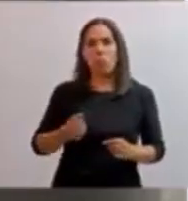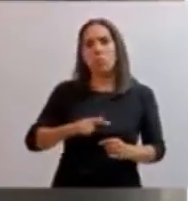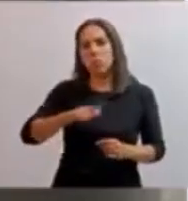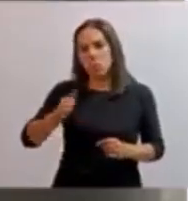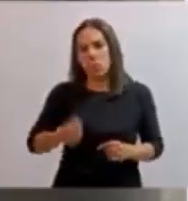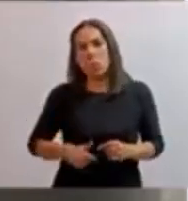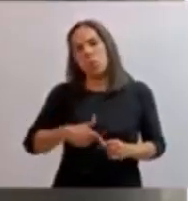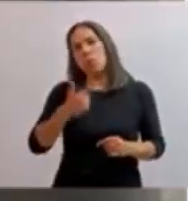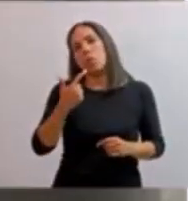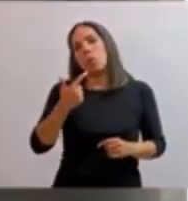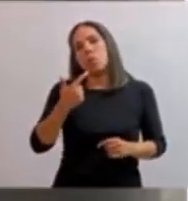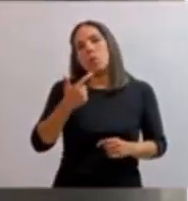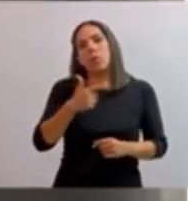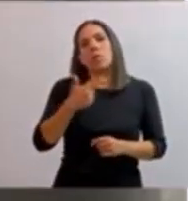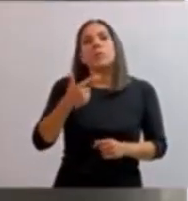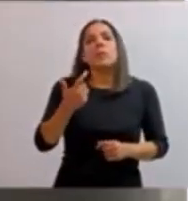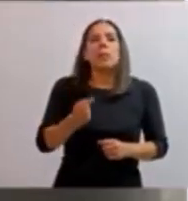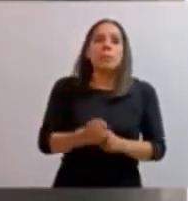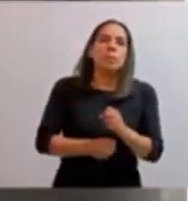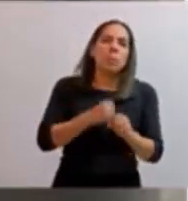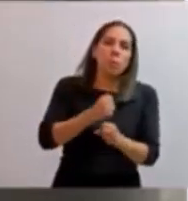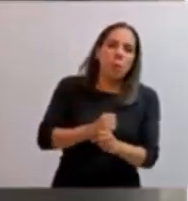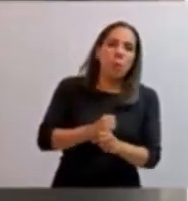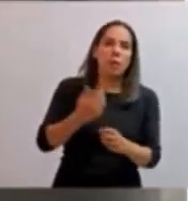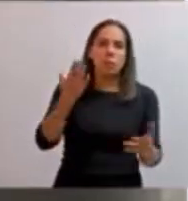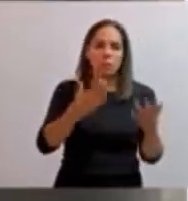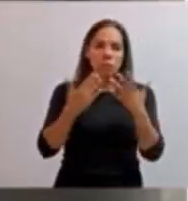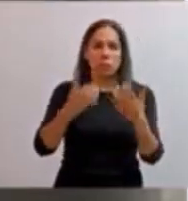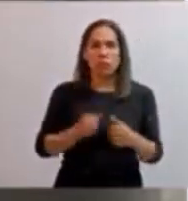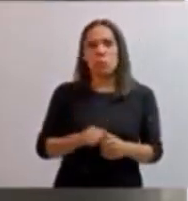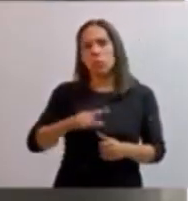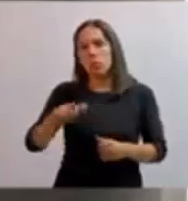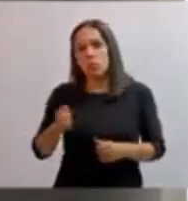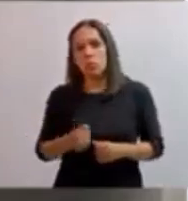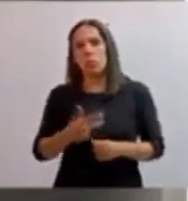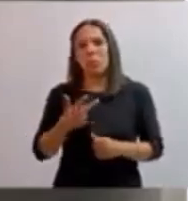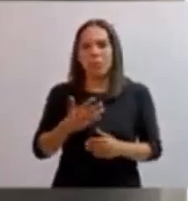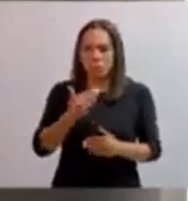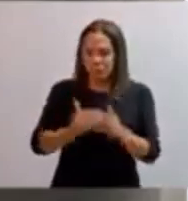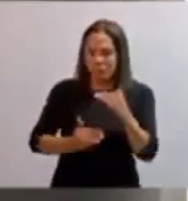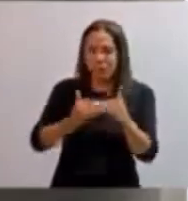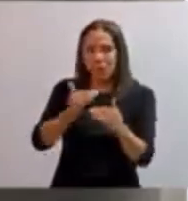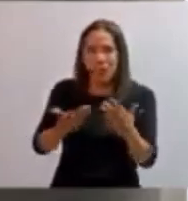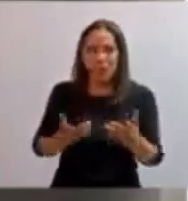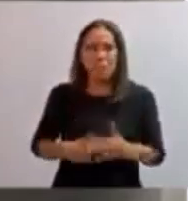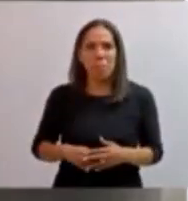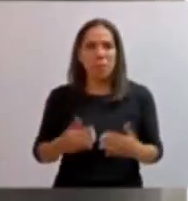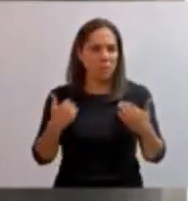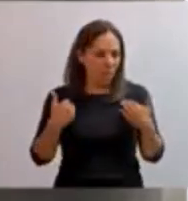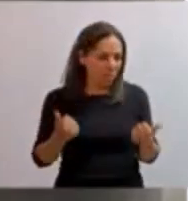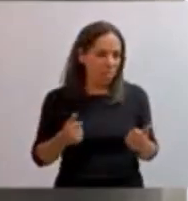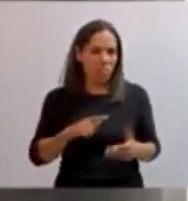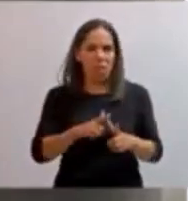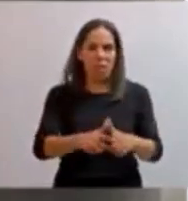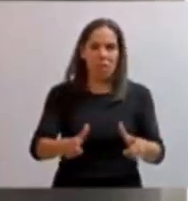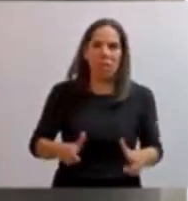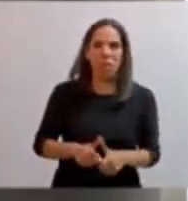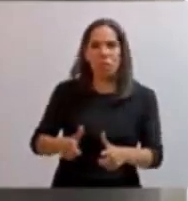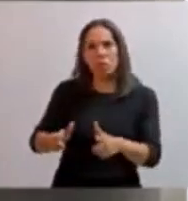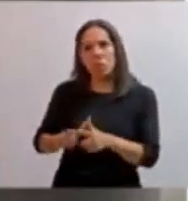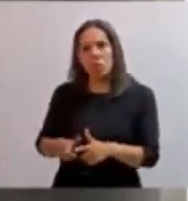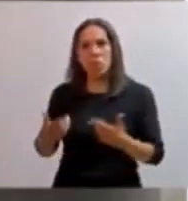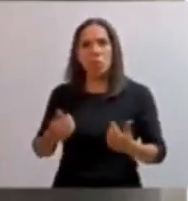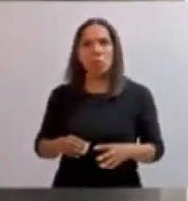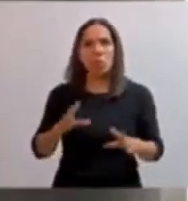ya están tomando el grupo, están a un paso de egresar, y entonces ellas